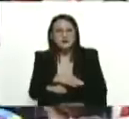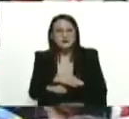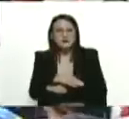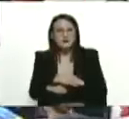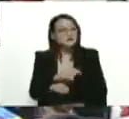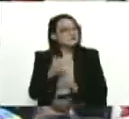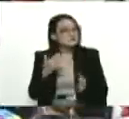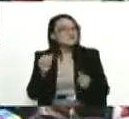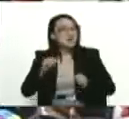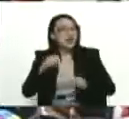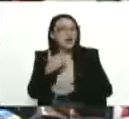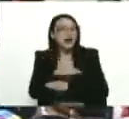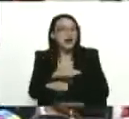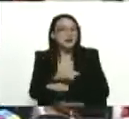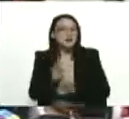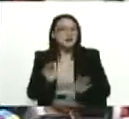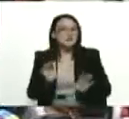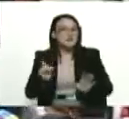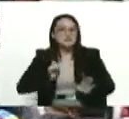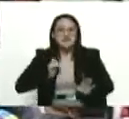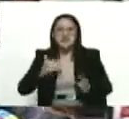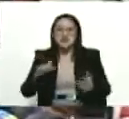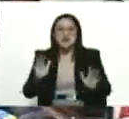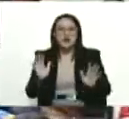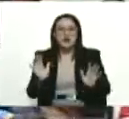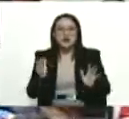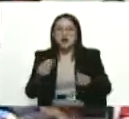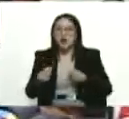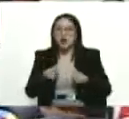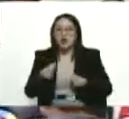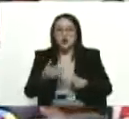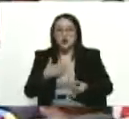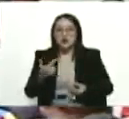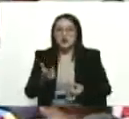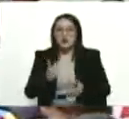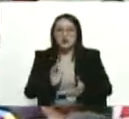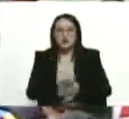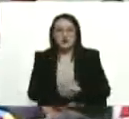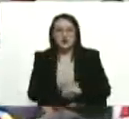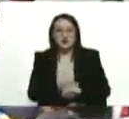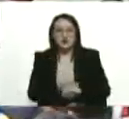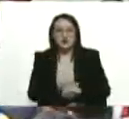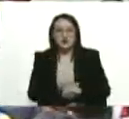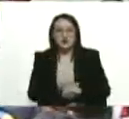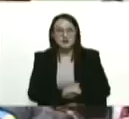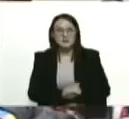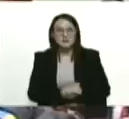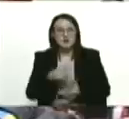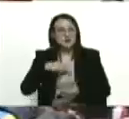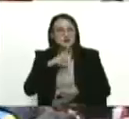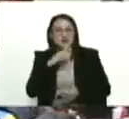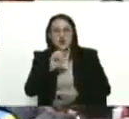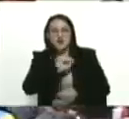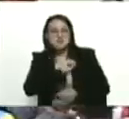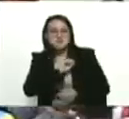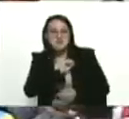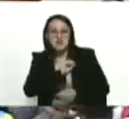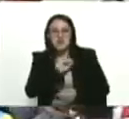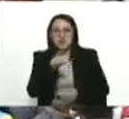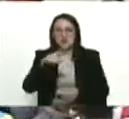en la calle, lo que ellos quieran, lo que ellos quieran. Nosotros no le tenemos miedo ni a ellos ni a sus